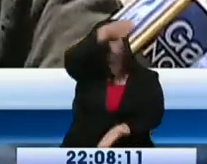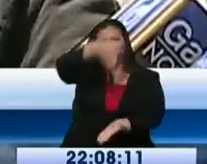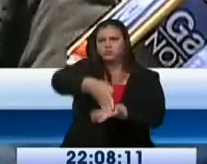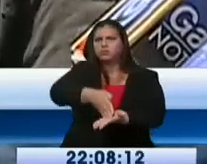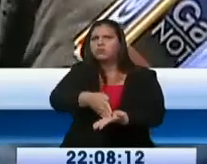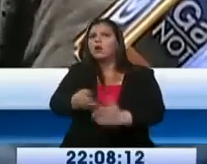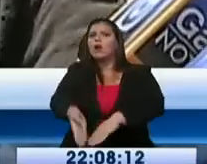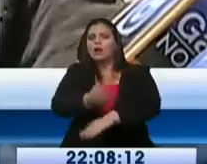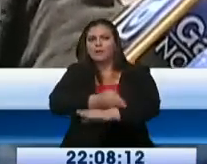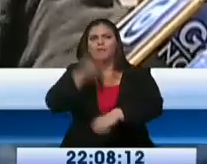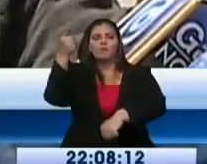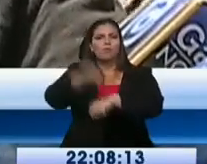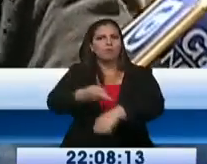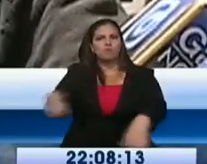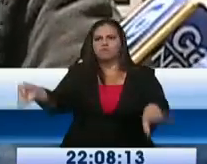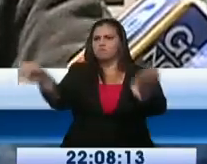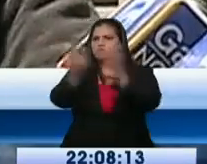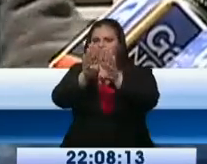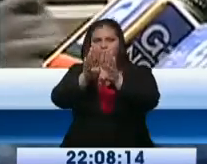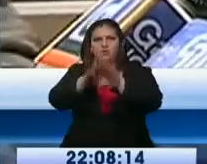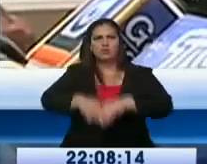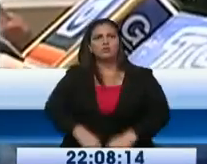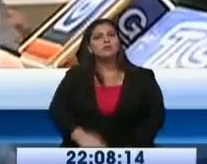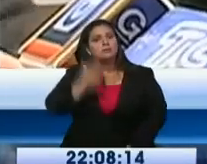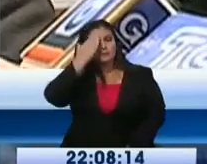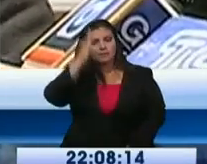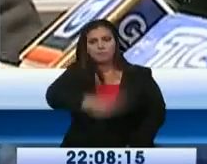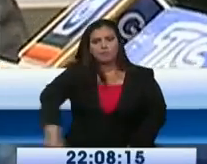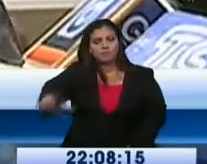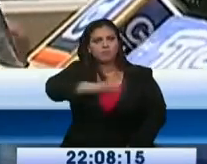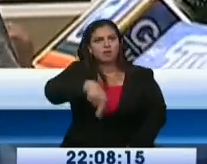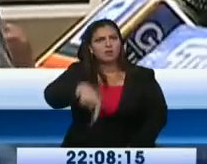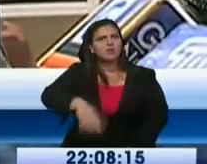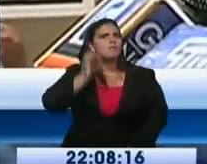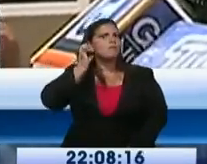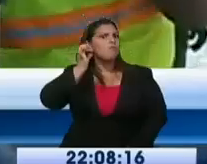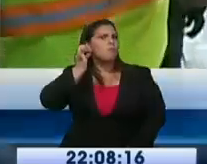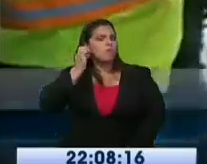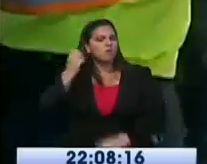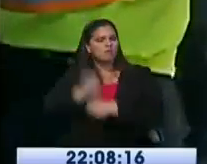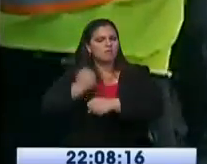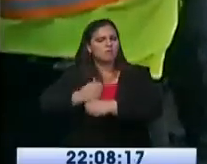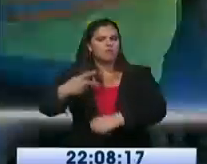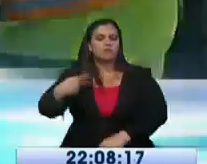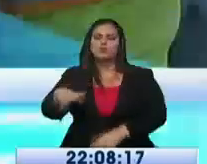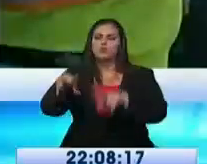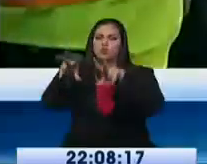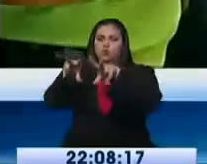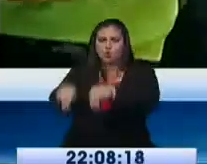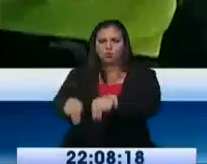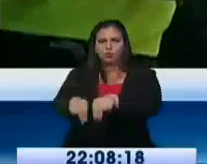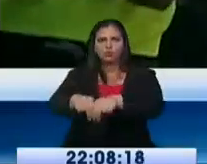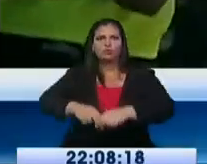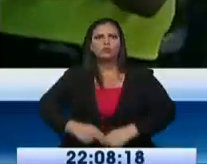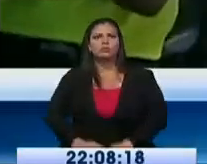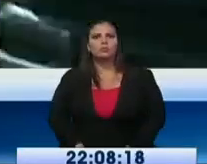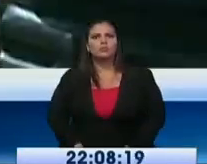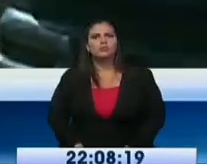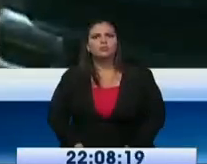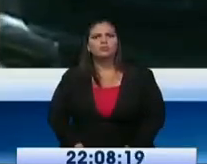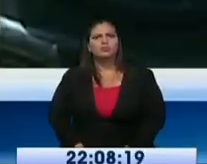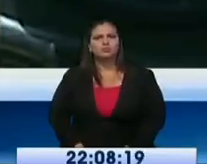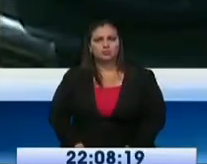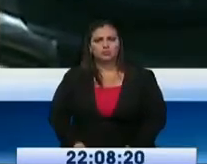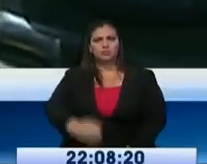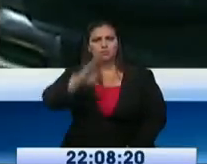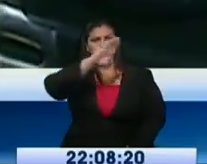está permitida y eso es lo que estamos reforzando, que se cumpla la normativa. Entre las calles Esmeraldas y Vargas, un cerco policial